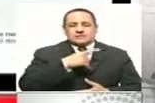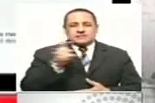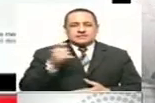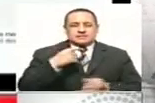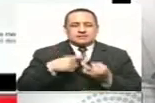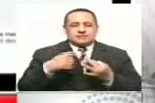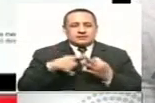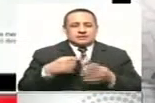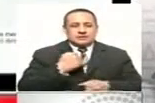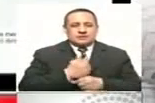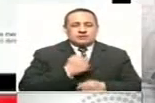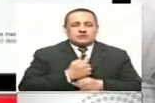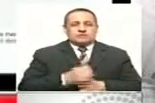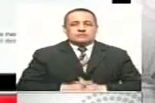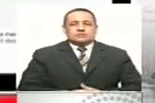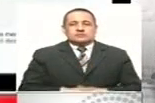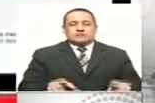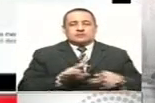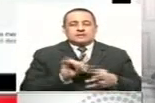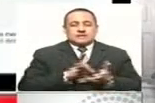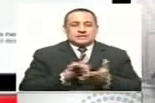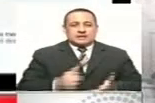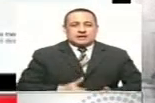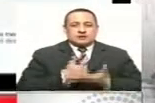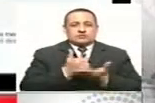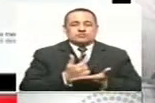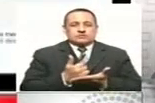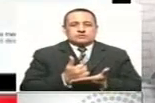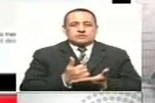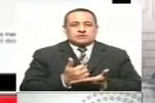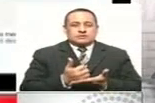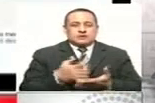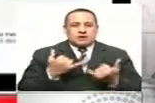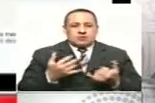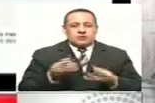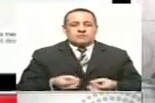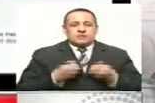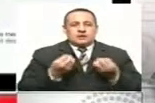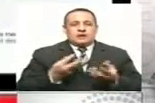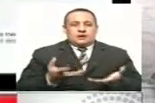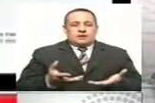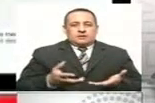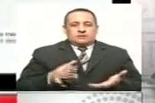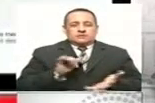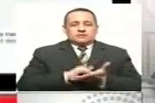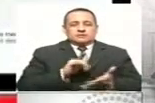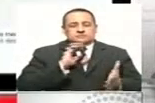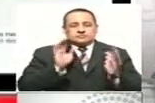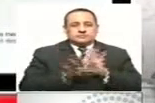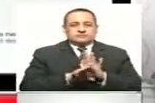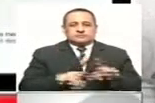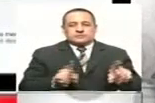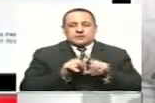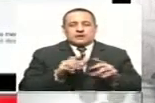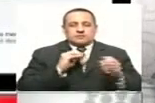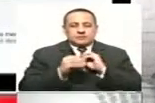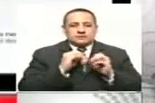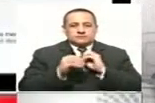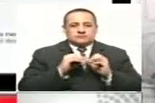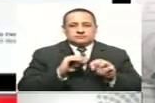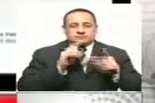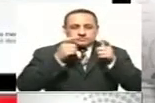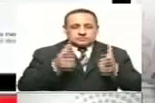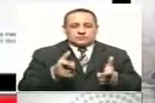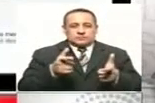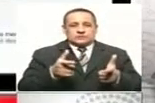asistencias técnicas, ¿no? Que eso sirve para, digamos, mejorar el